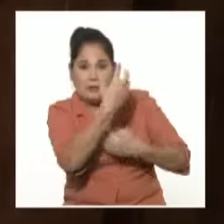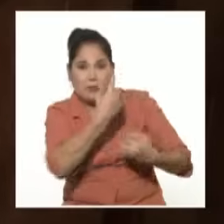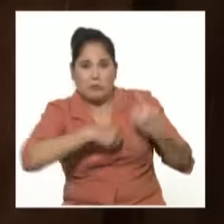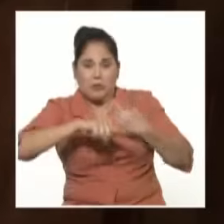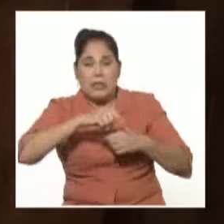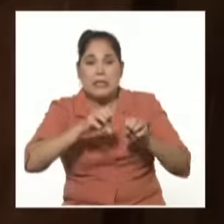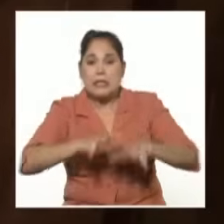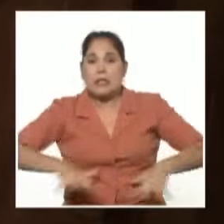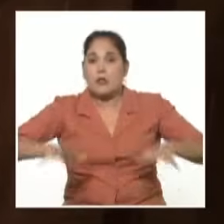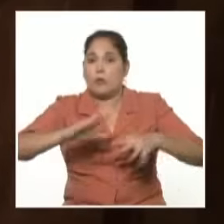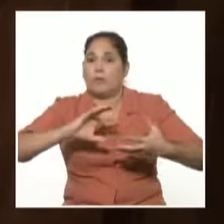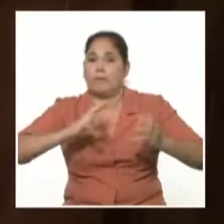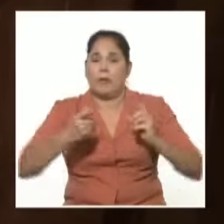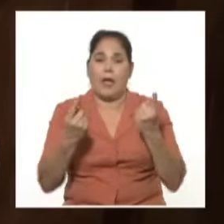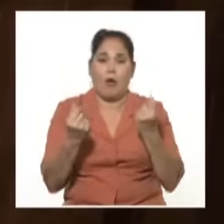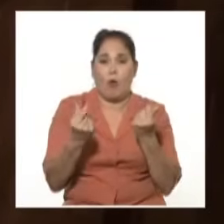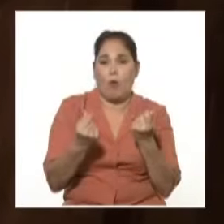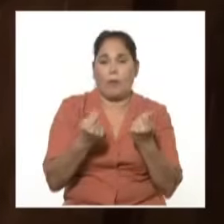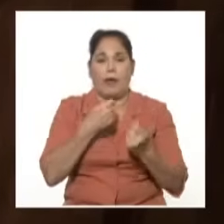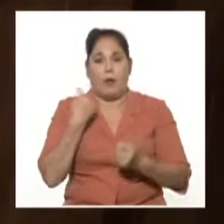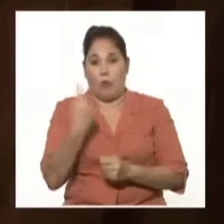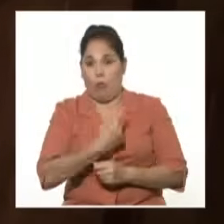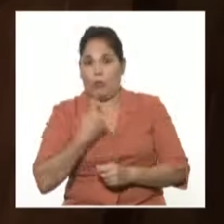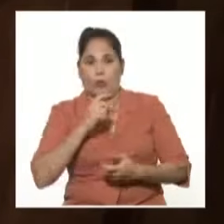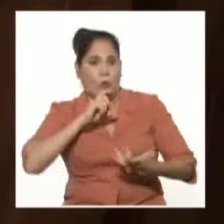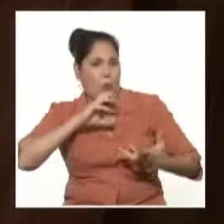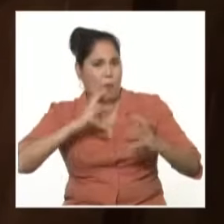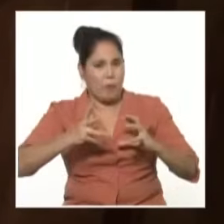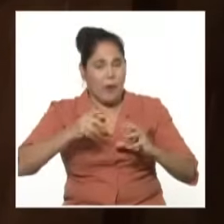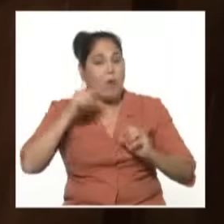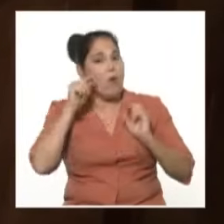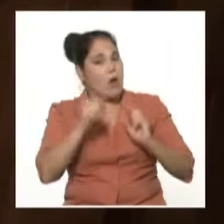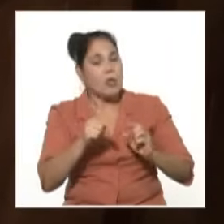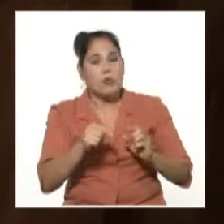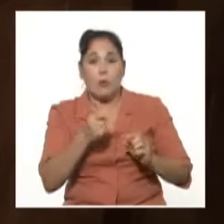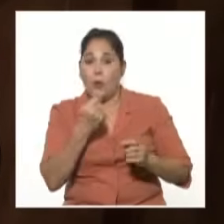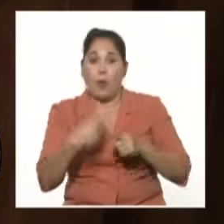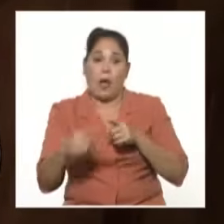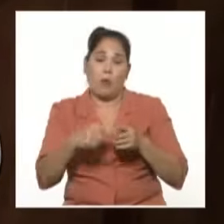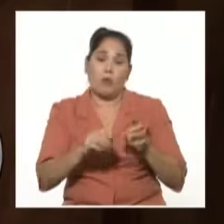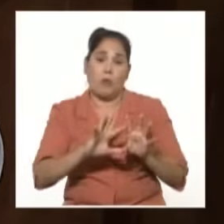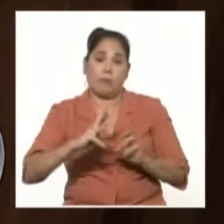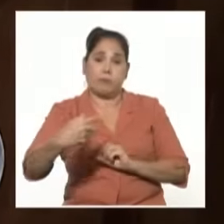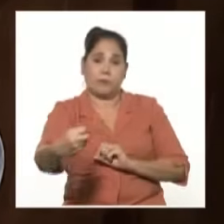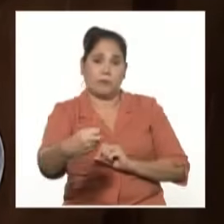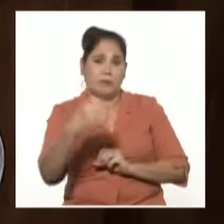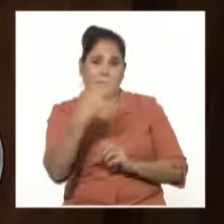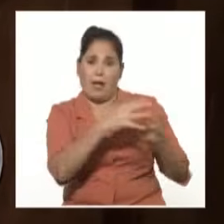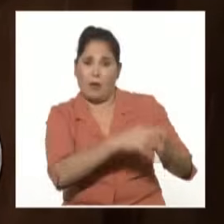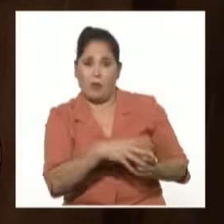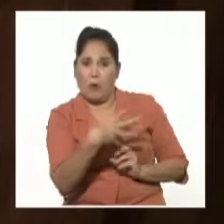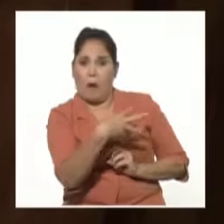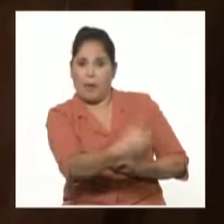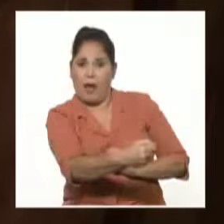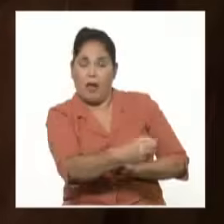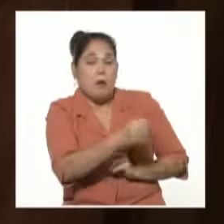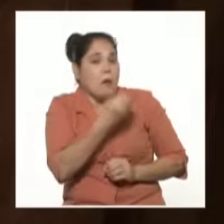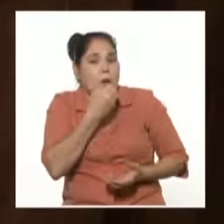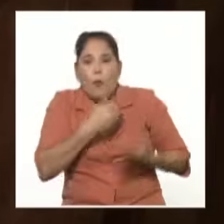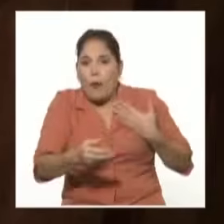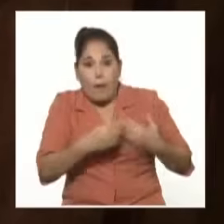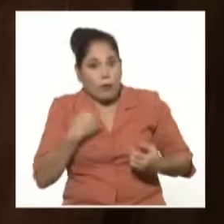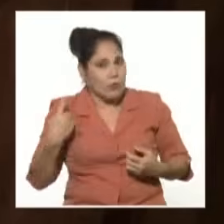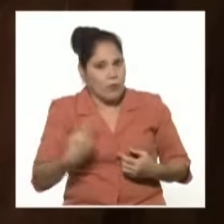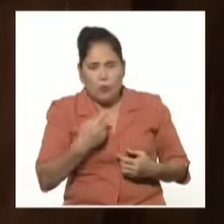que asedian a las economías de países como el nuestro, que fueron despojados de sus recursos y derechos más de una vez, y el